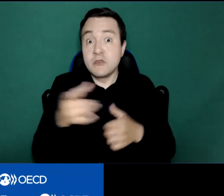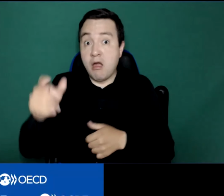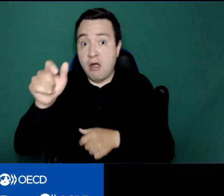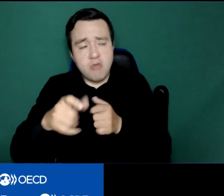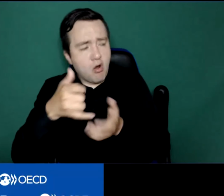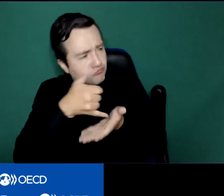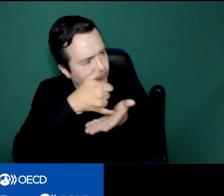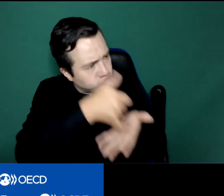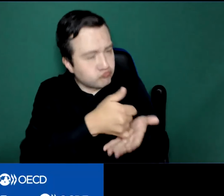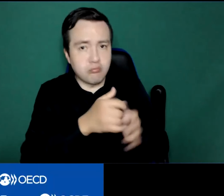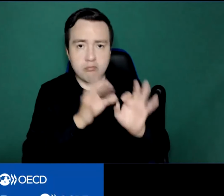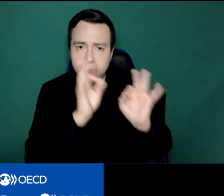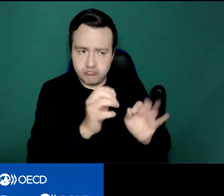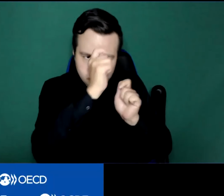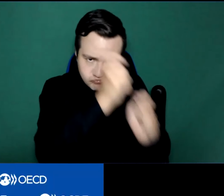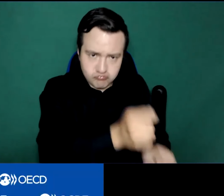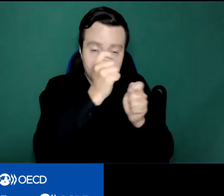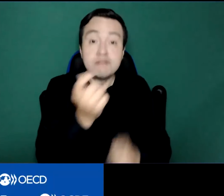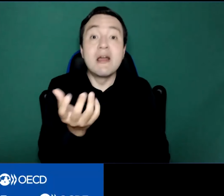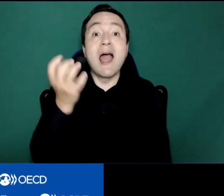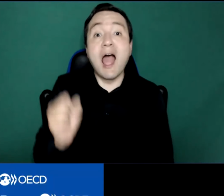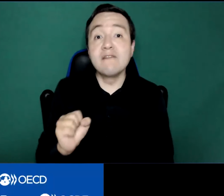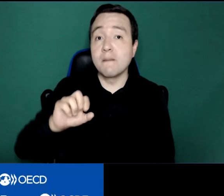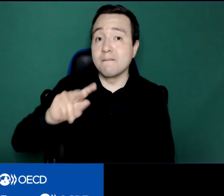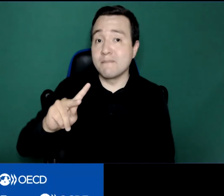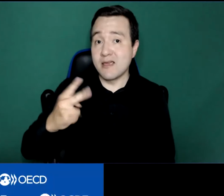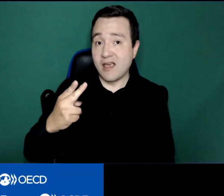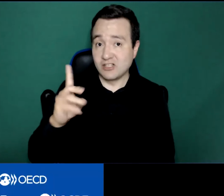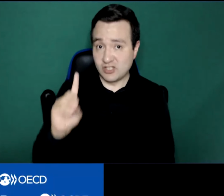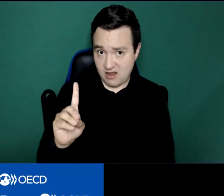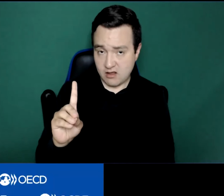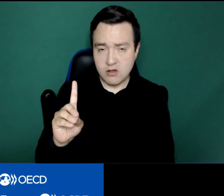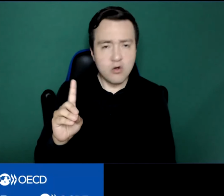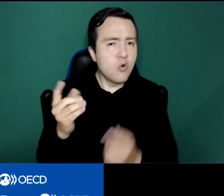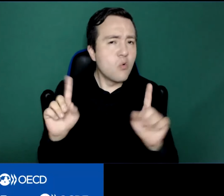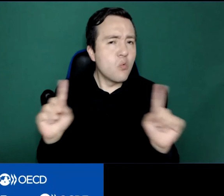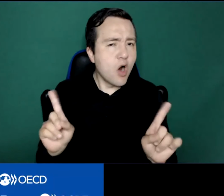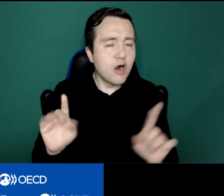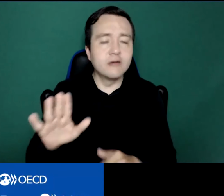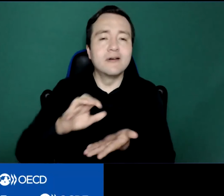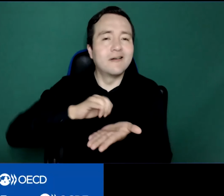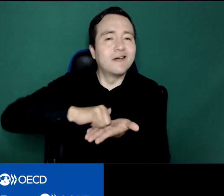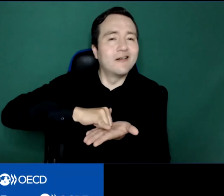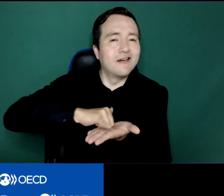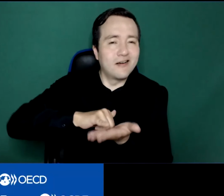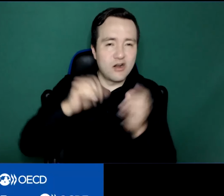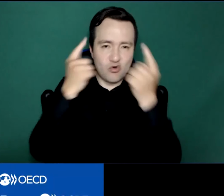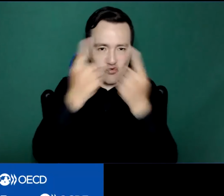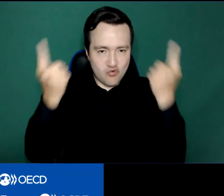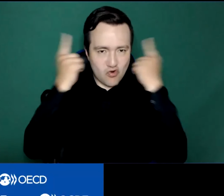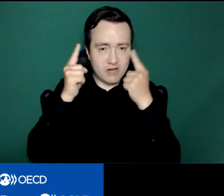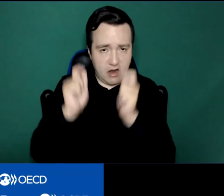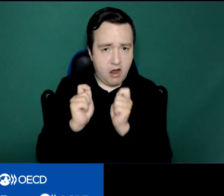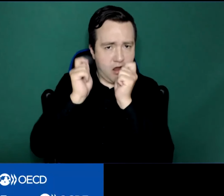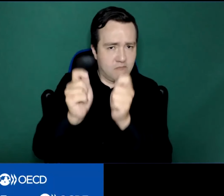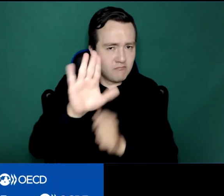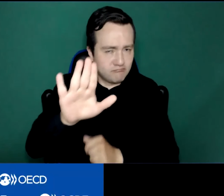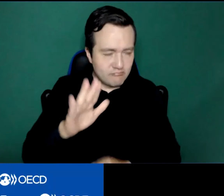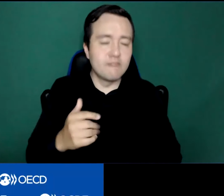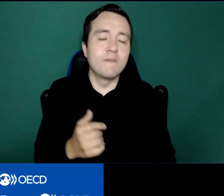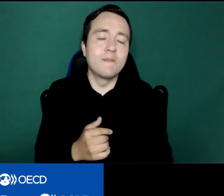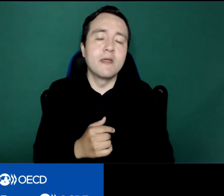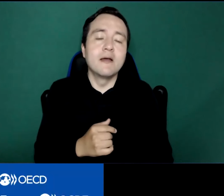un doctorado en políticas de salud de la Universidad de Nueva York y él hablará acerca de barreras al acceso a sistemas